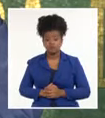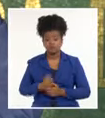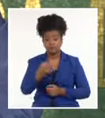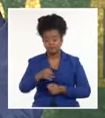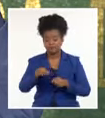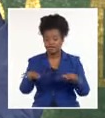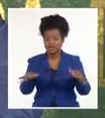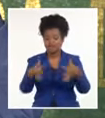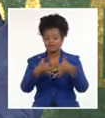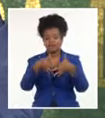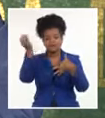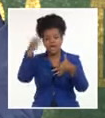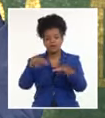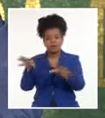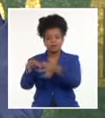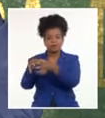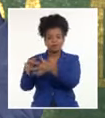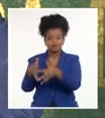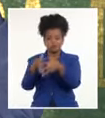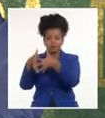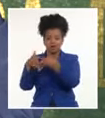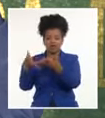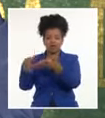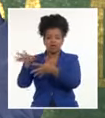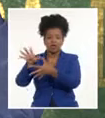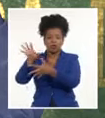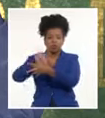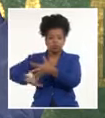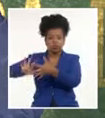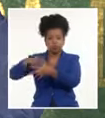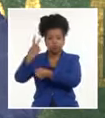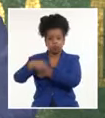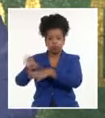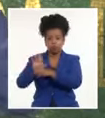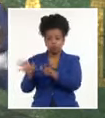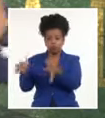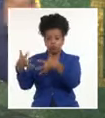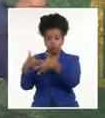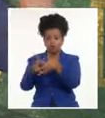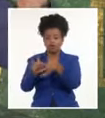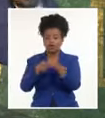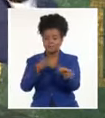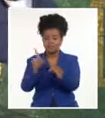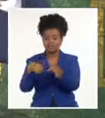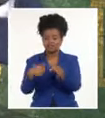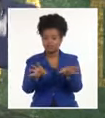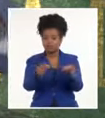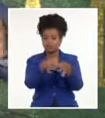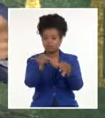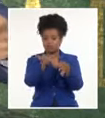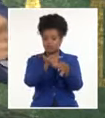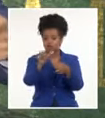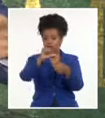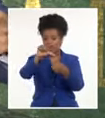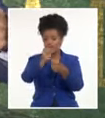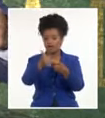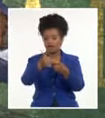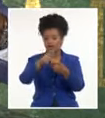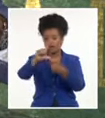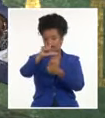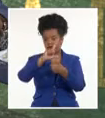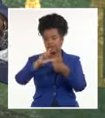de su secretario general, Luis Almagro, que en lugar de convertir a esa instancia en una instancia de integración,